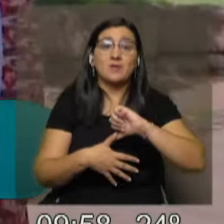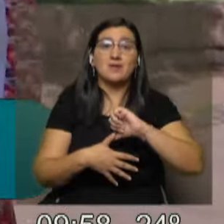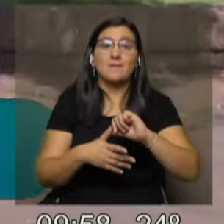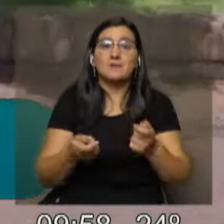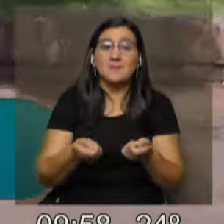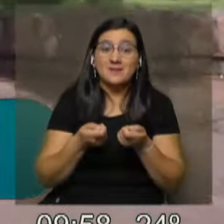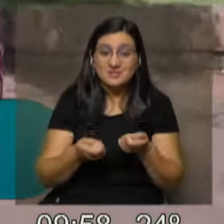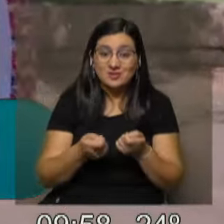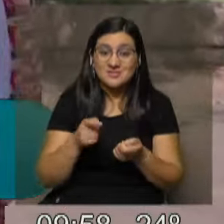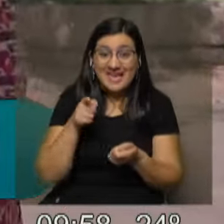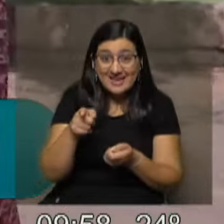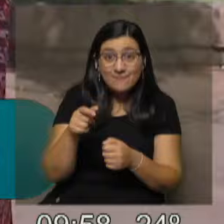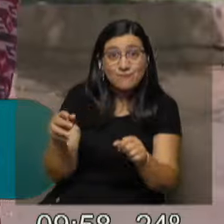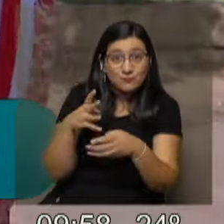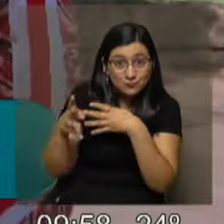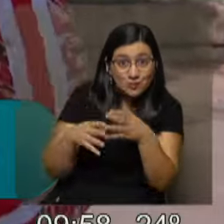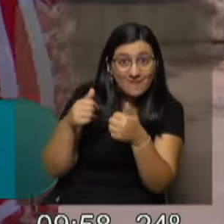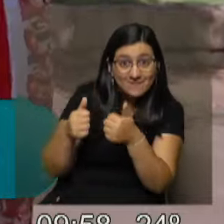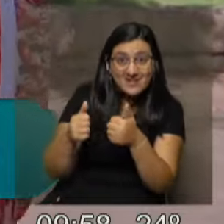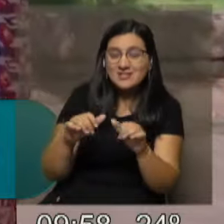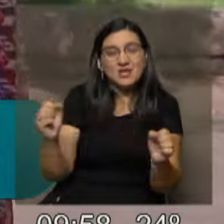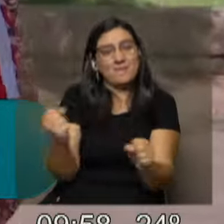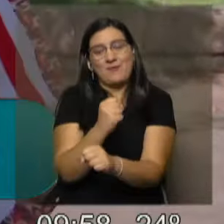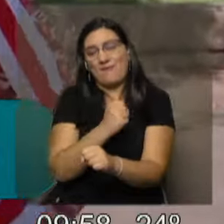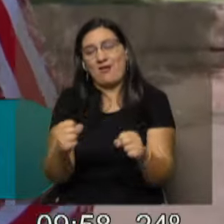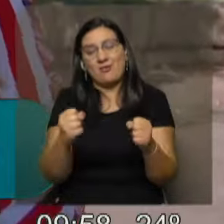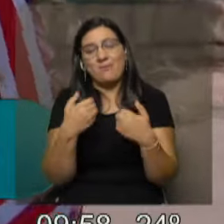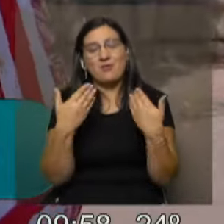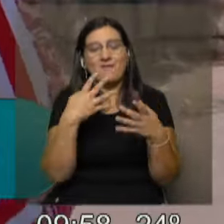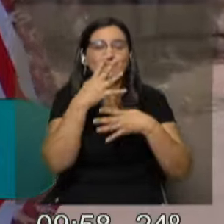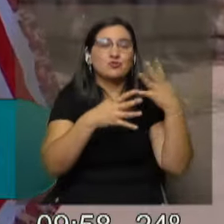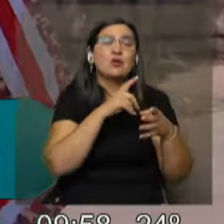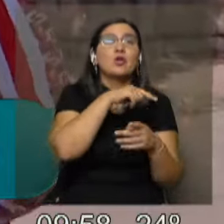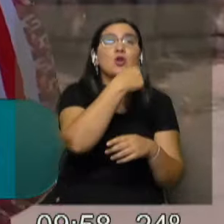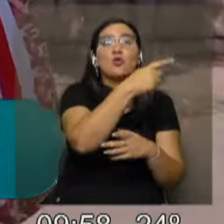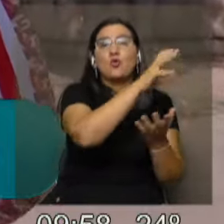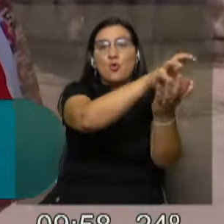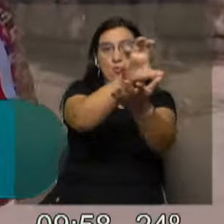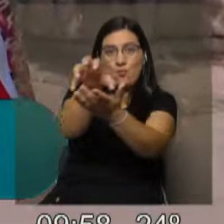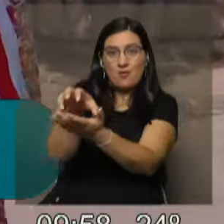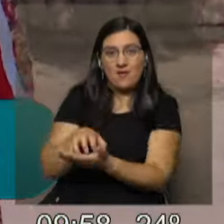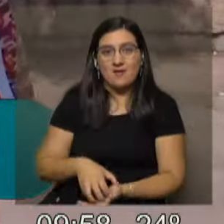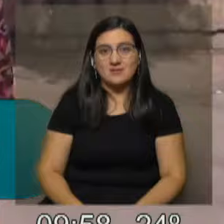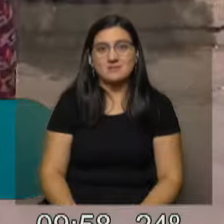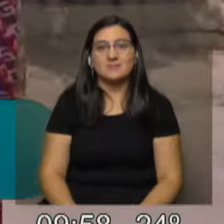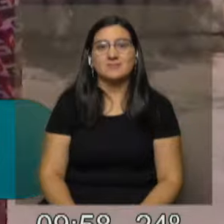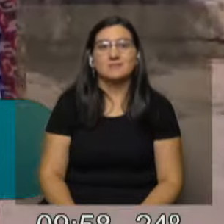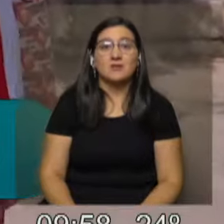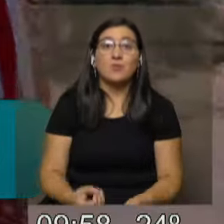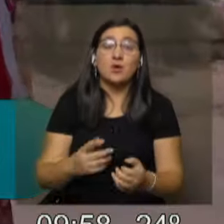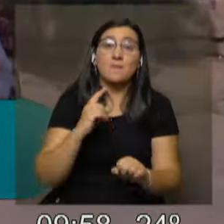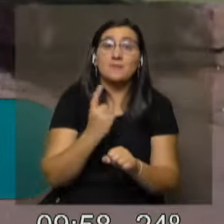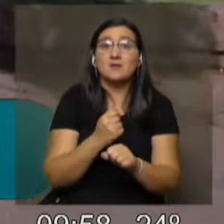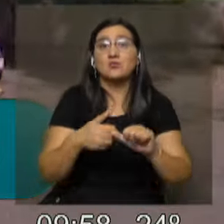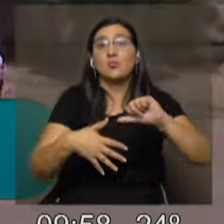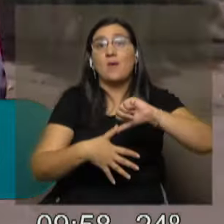presión de decirte, bueno, mira, si funcionás en el Sudamérica, ya estás como funcionando en el circuito tropical, en la grilla de artistas tropicales. Y bueno, el primer